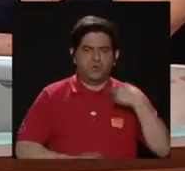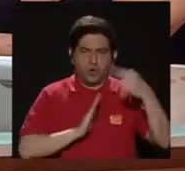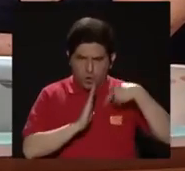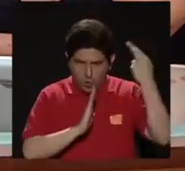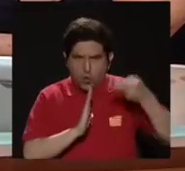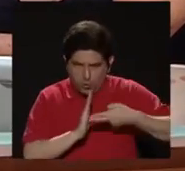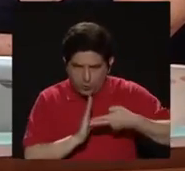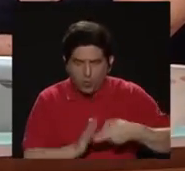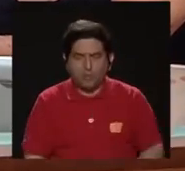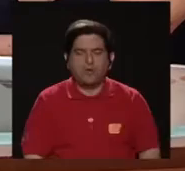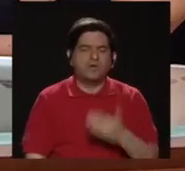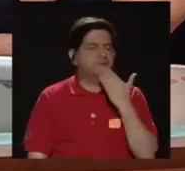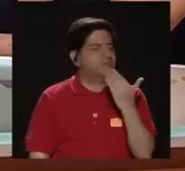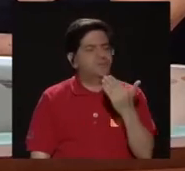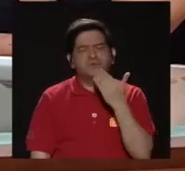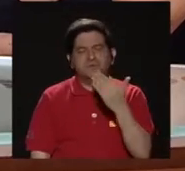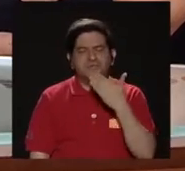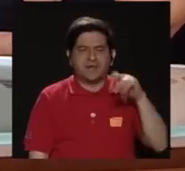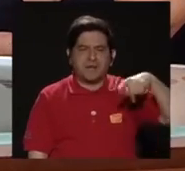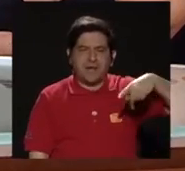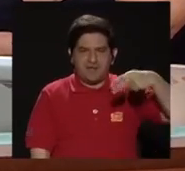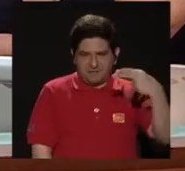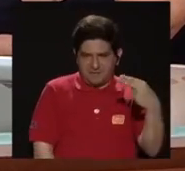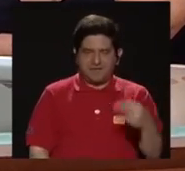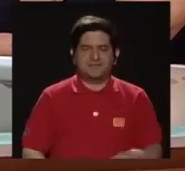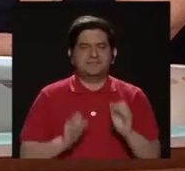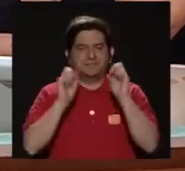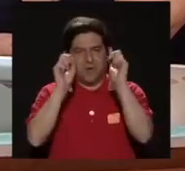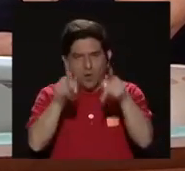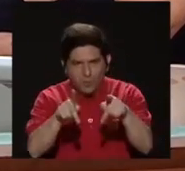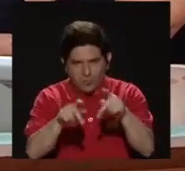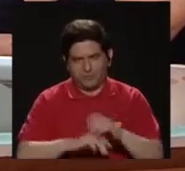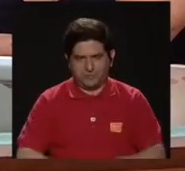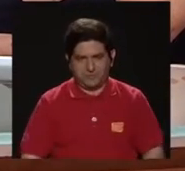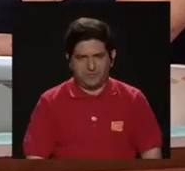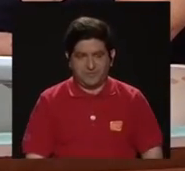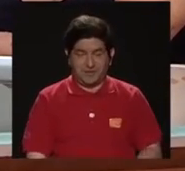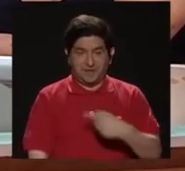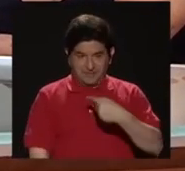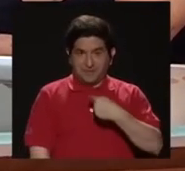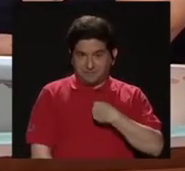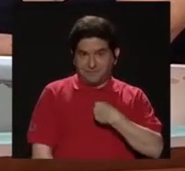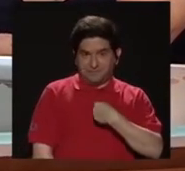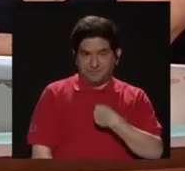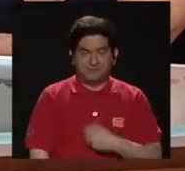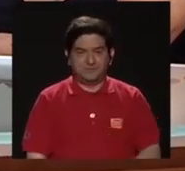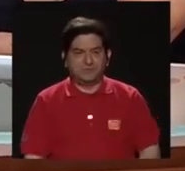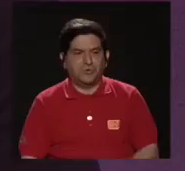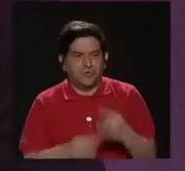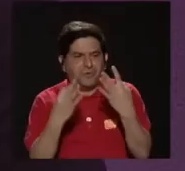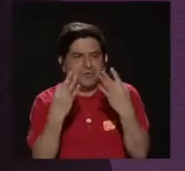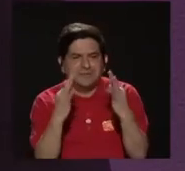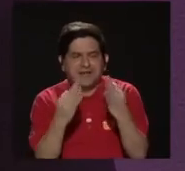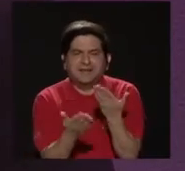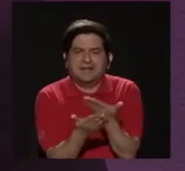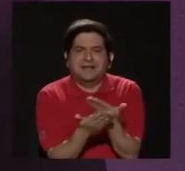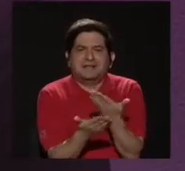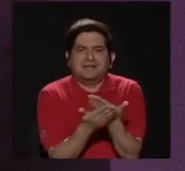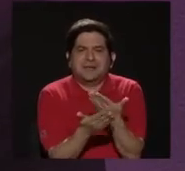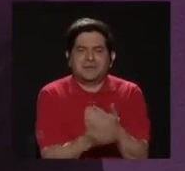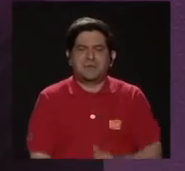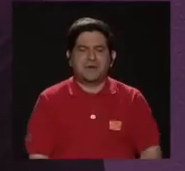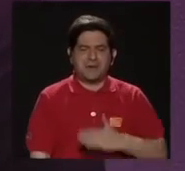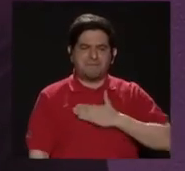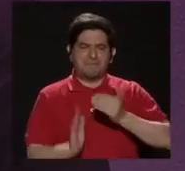y que, bueno, agradezco infinitamente a Patricia que me diera la posibilidad de probar